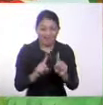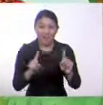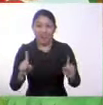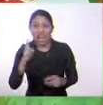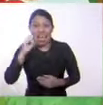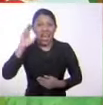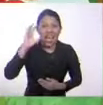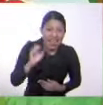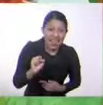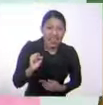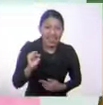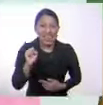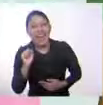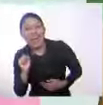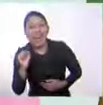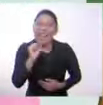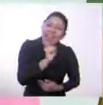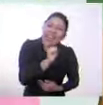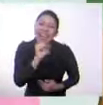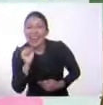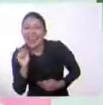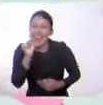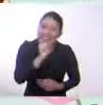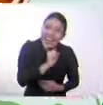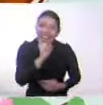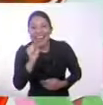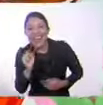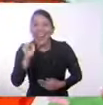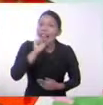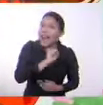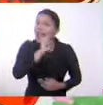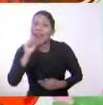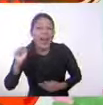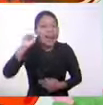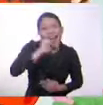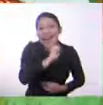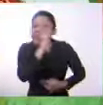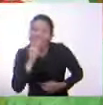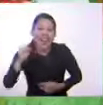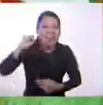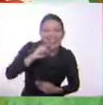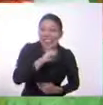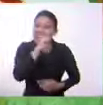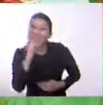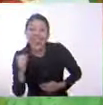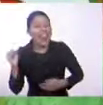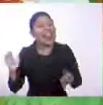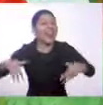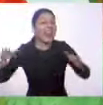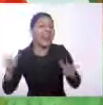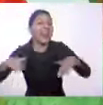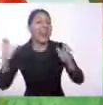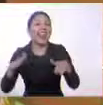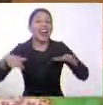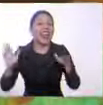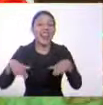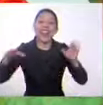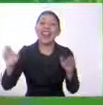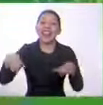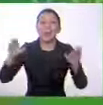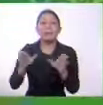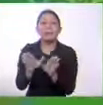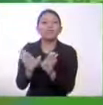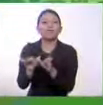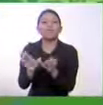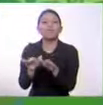La la la la la la la la la la la la la la la la la la la la la la la la la la la la la la